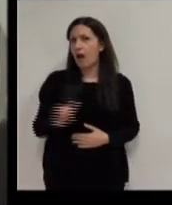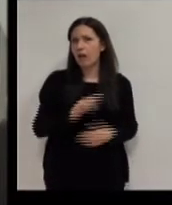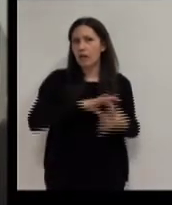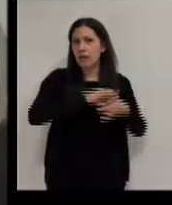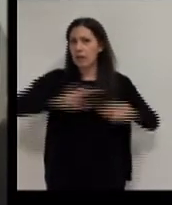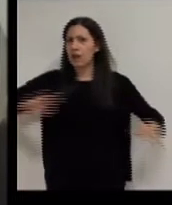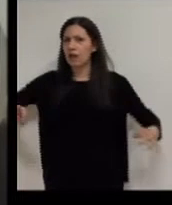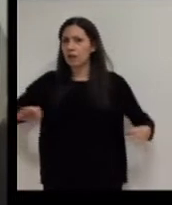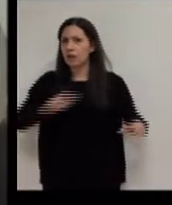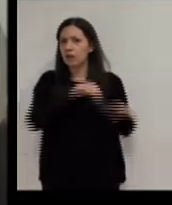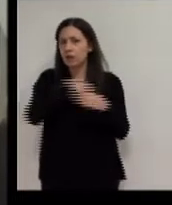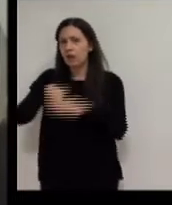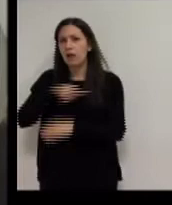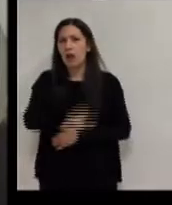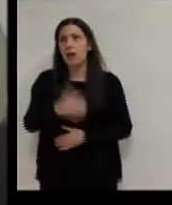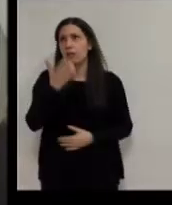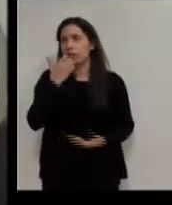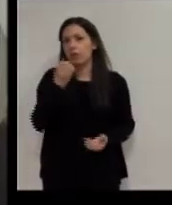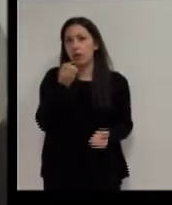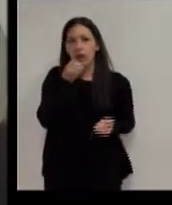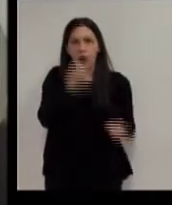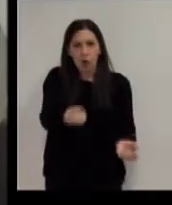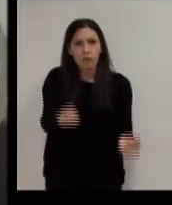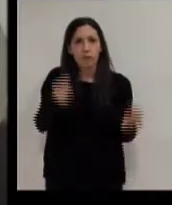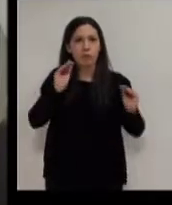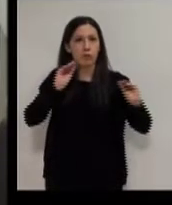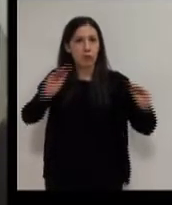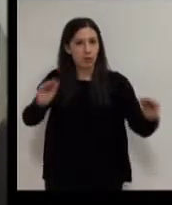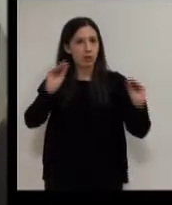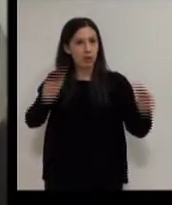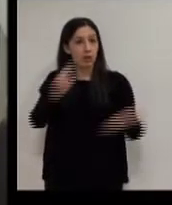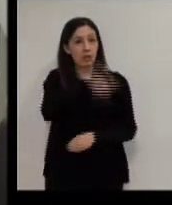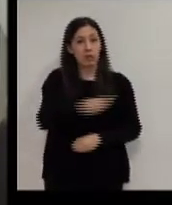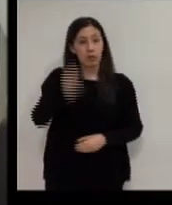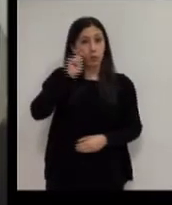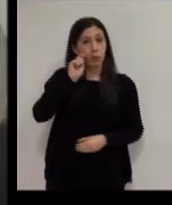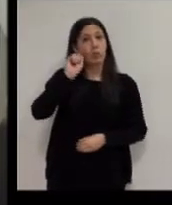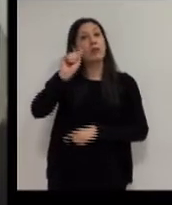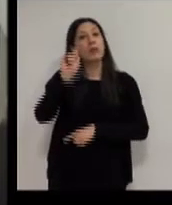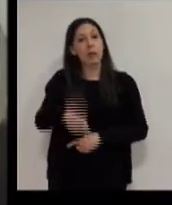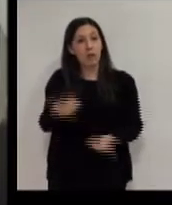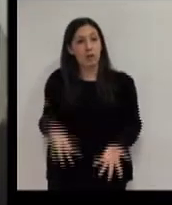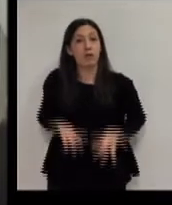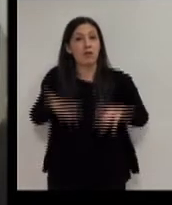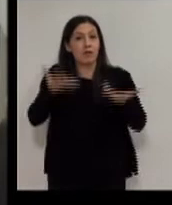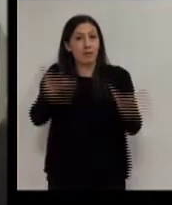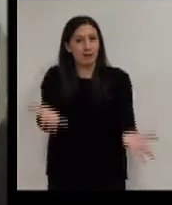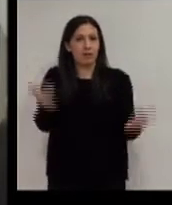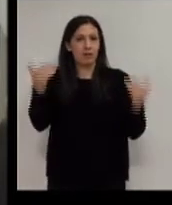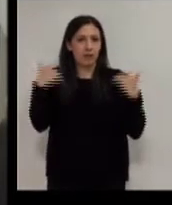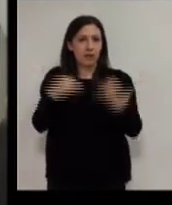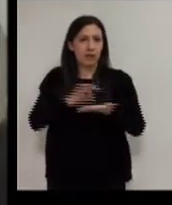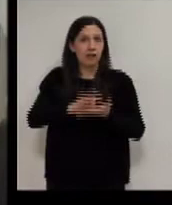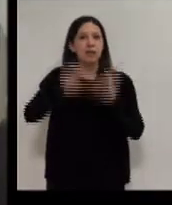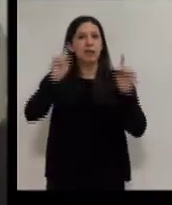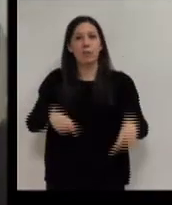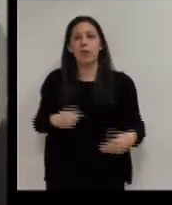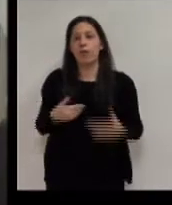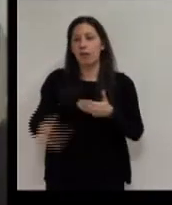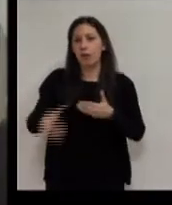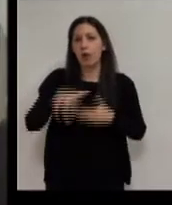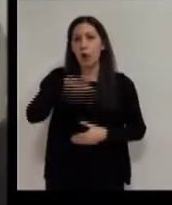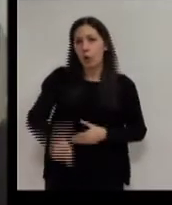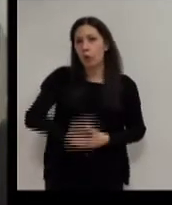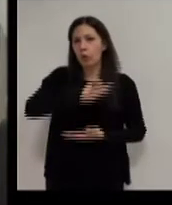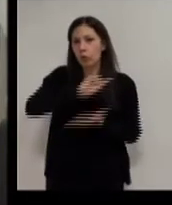cadena, a nivel de información y formación tanto a turistas como a proveedores de servicios, a la hora de contratar,